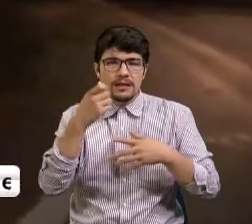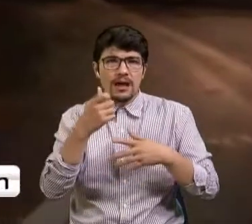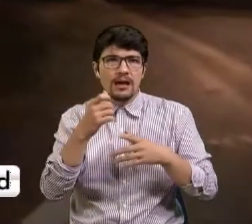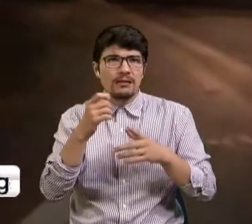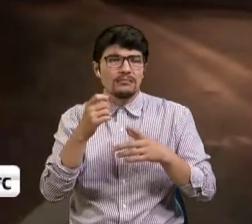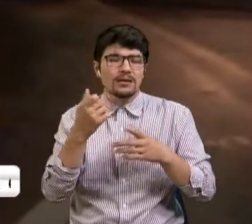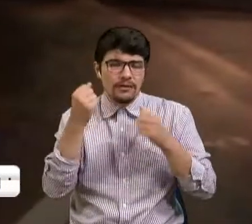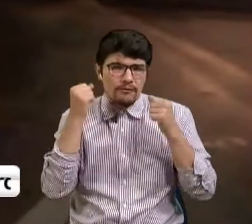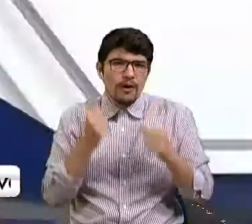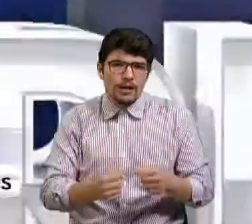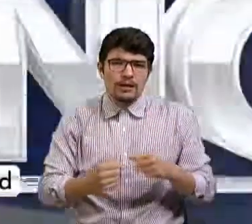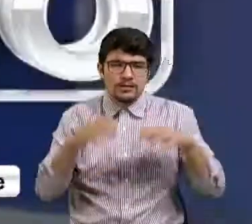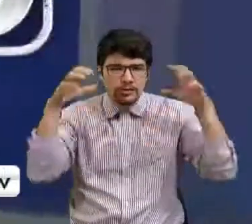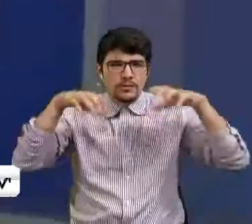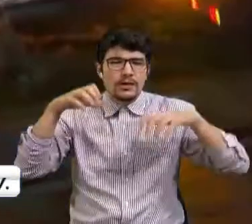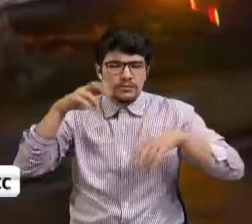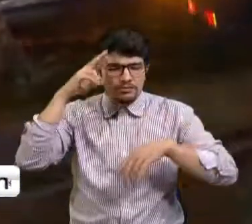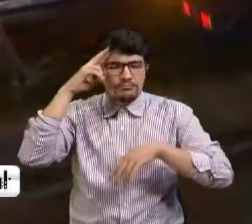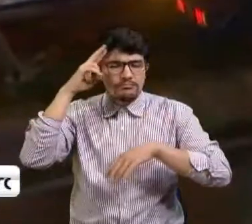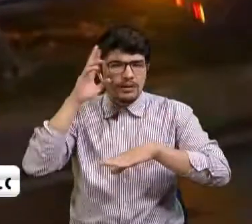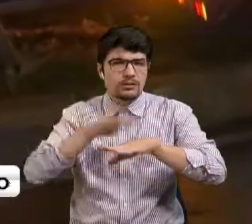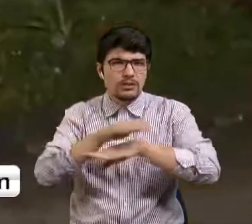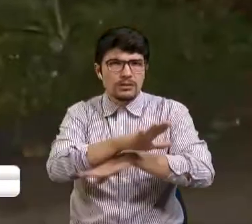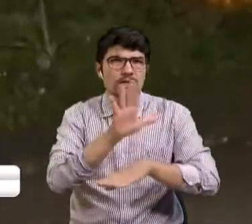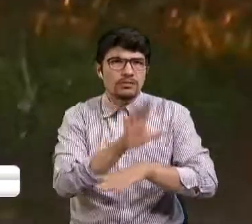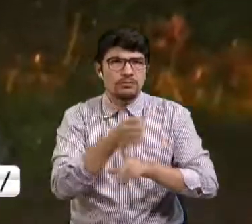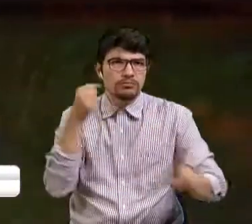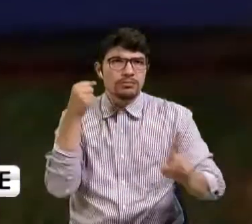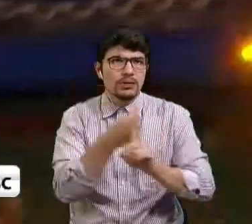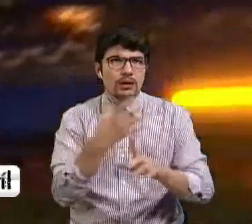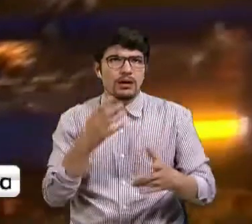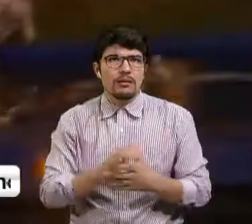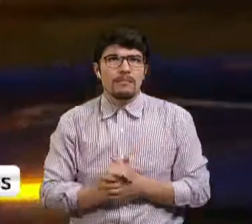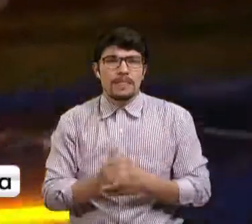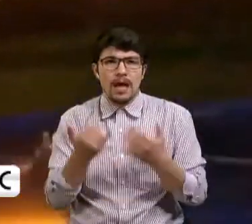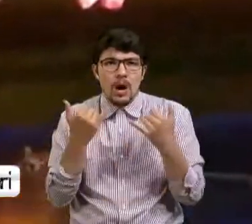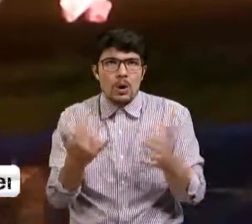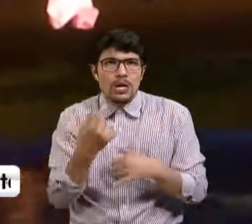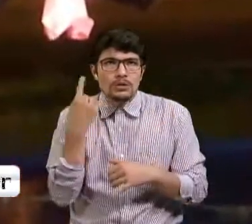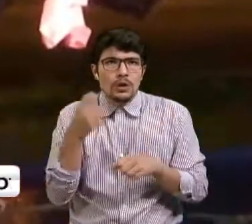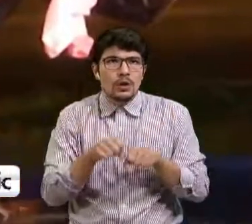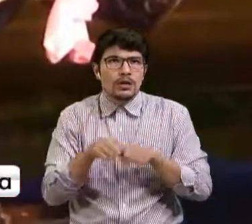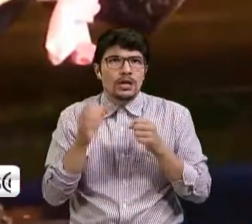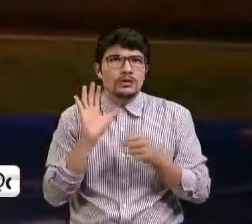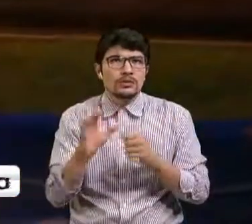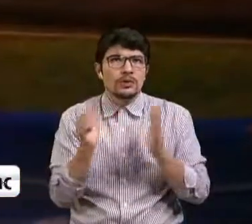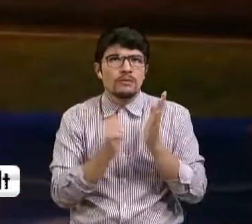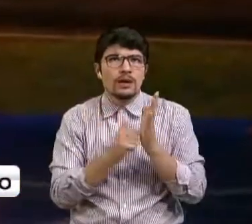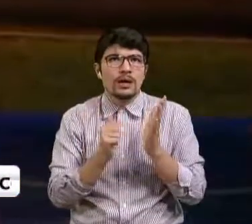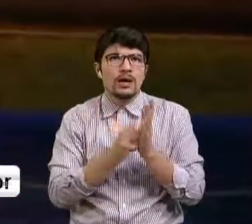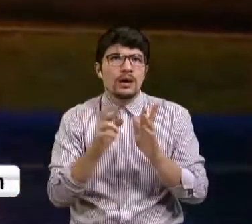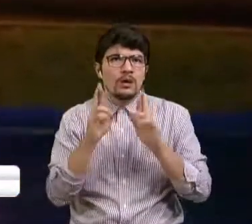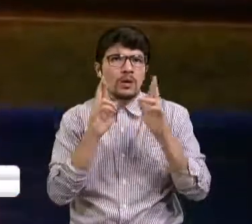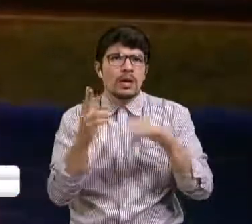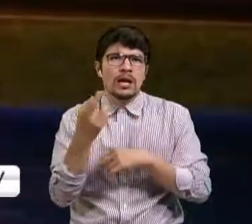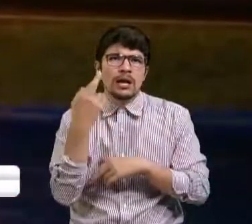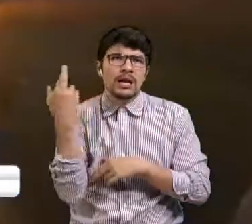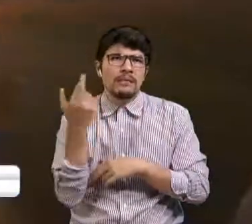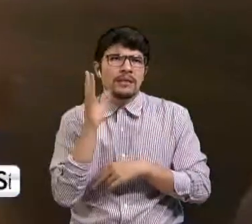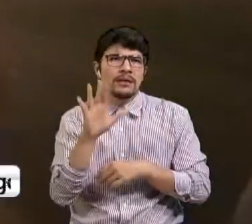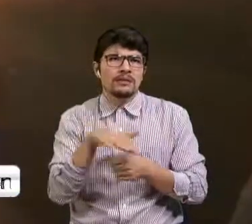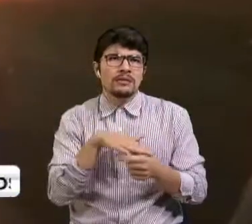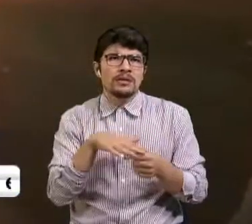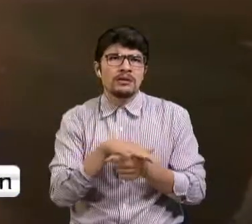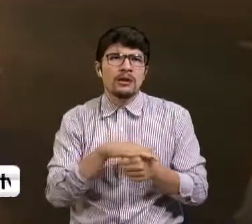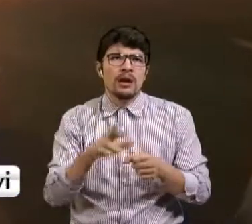a la entrada del barrio el diamante afortunadamente esta vez solo hay daños materiales esperamos que no se repitan hechos como estos